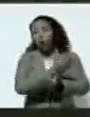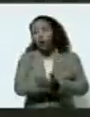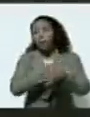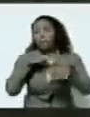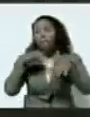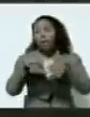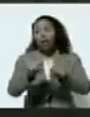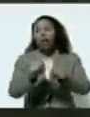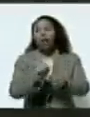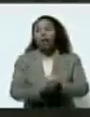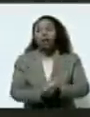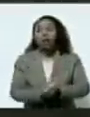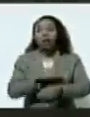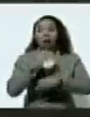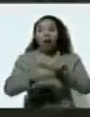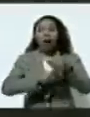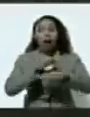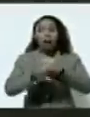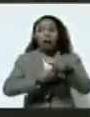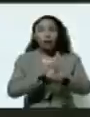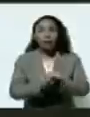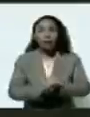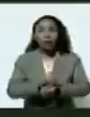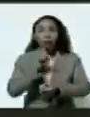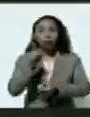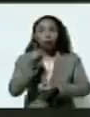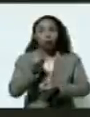imperial ejercen